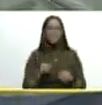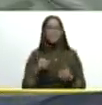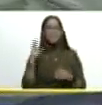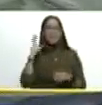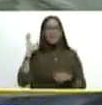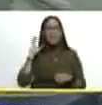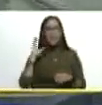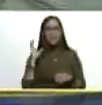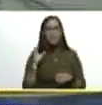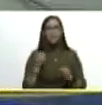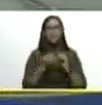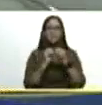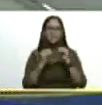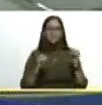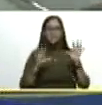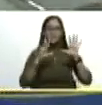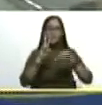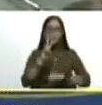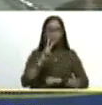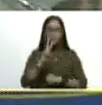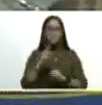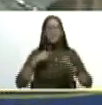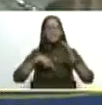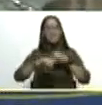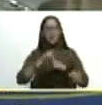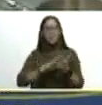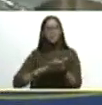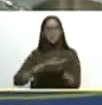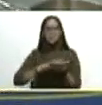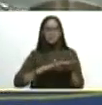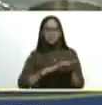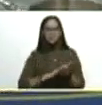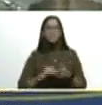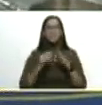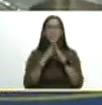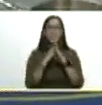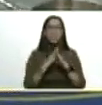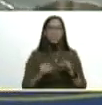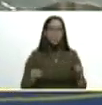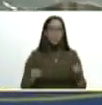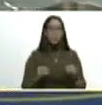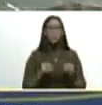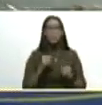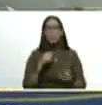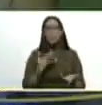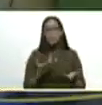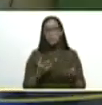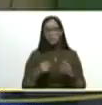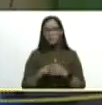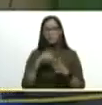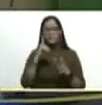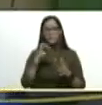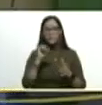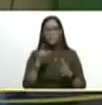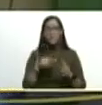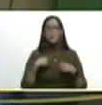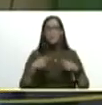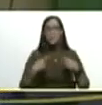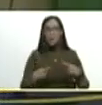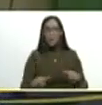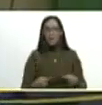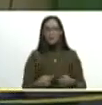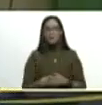Capital, ya se han rehabilitado 12. Y vamos por la recuperación de todos los consultorios populares. Hemos rehabilitado acá en Distrito